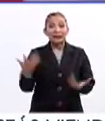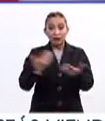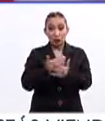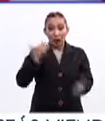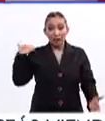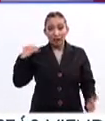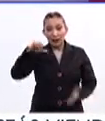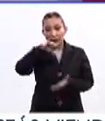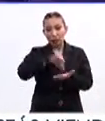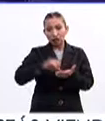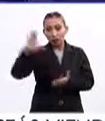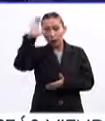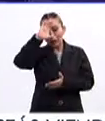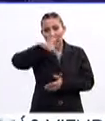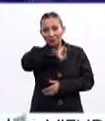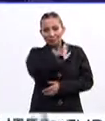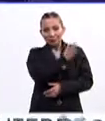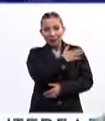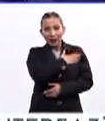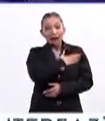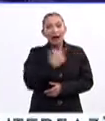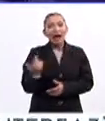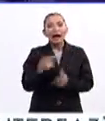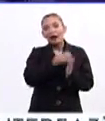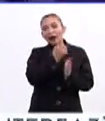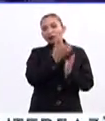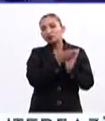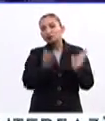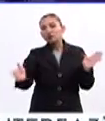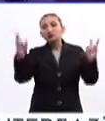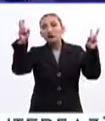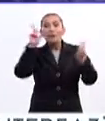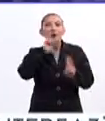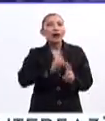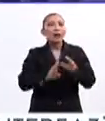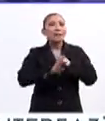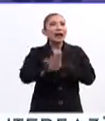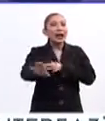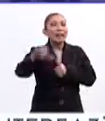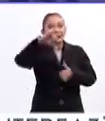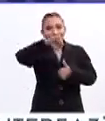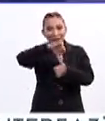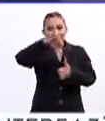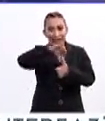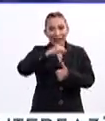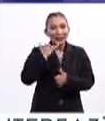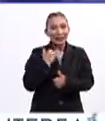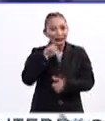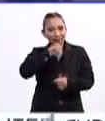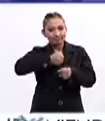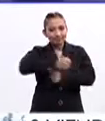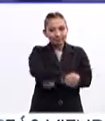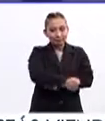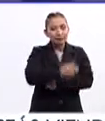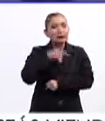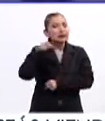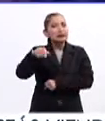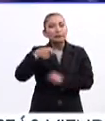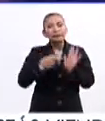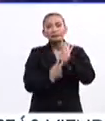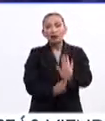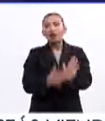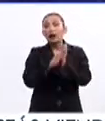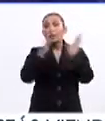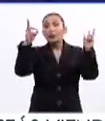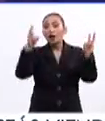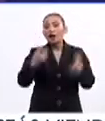a cabo en el Centro Cultural España el ciclo Mujeres, Migración Centroamericana y Violencia, donde se presentó